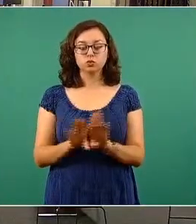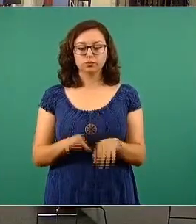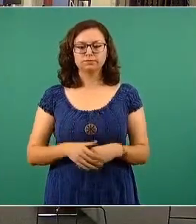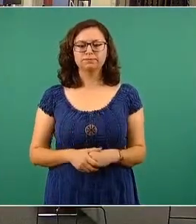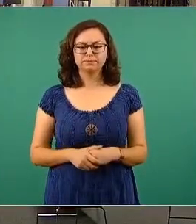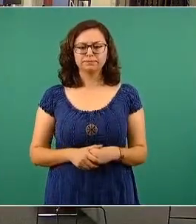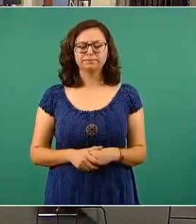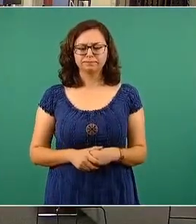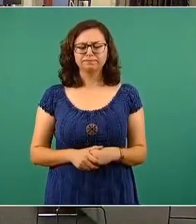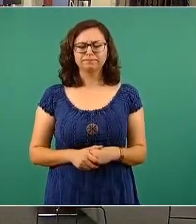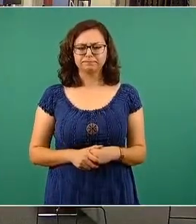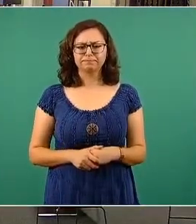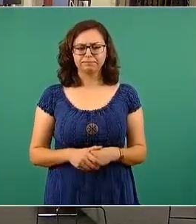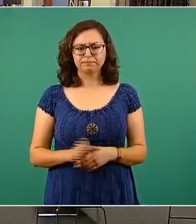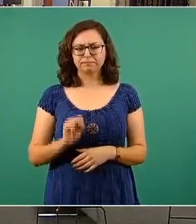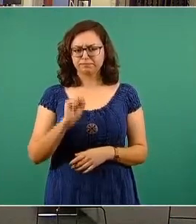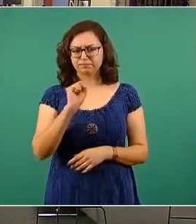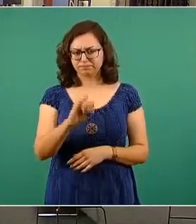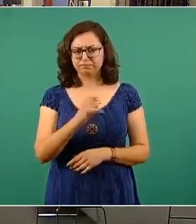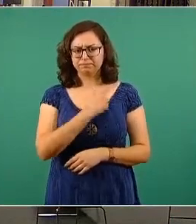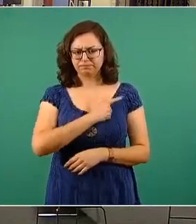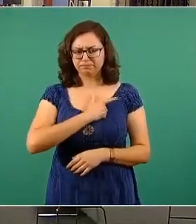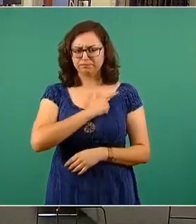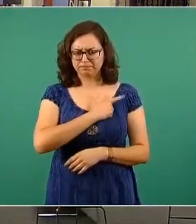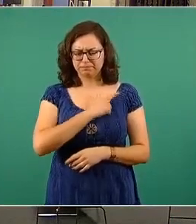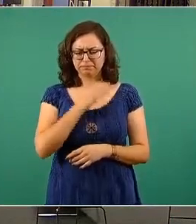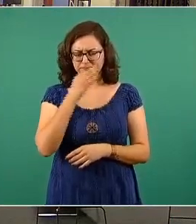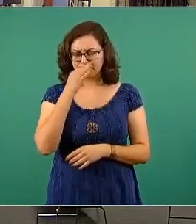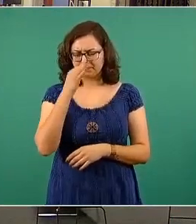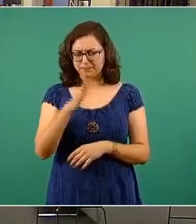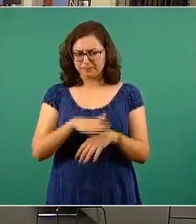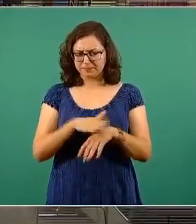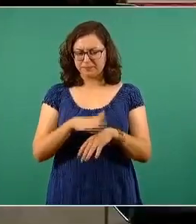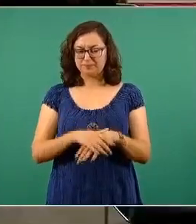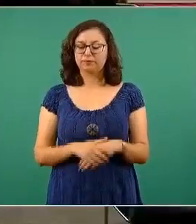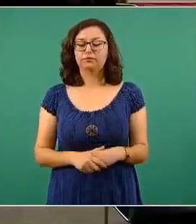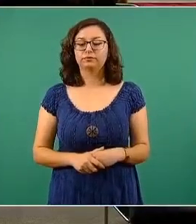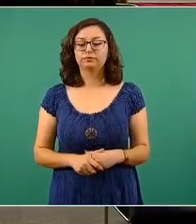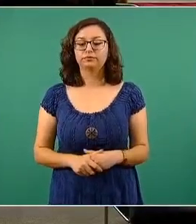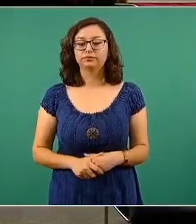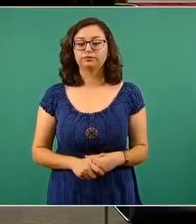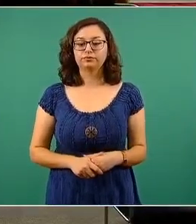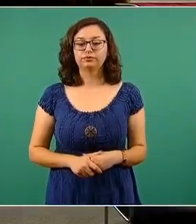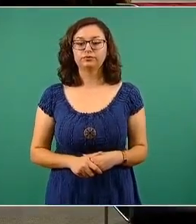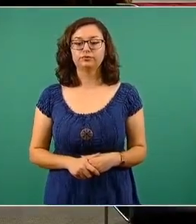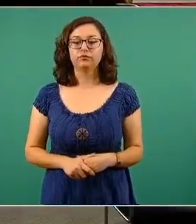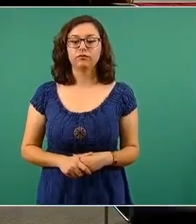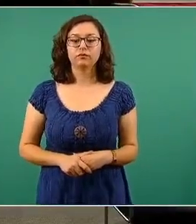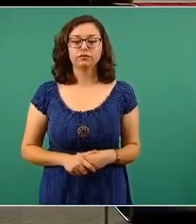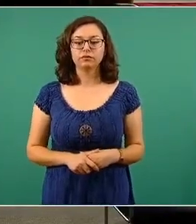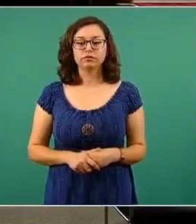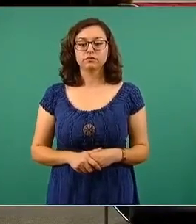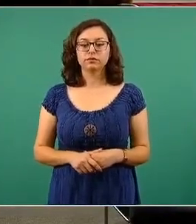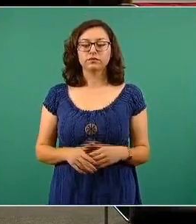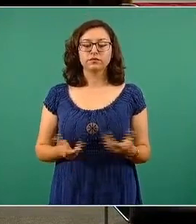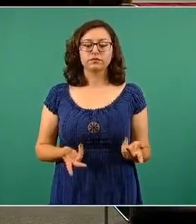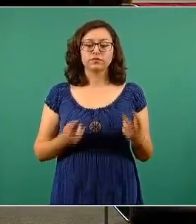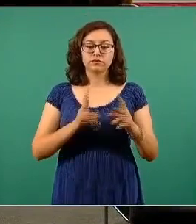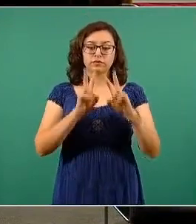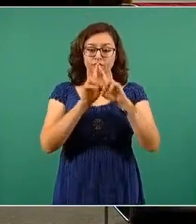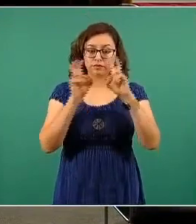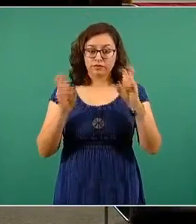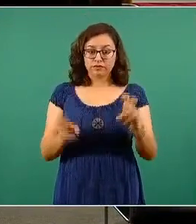De hecho, comentar uno de los puntos que siempre resaltamos de los componentes de la vigilancia